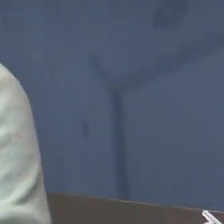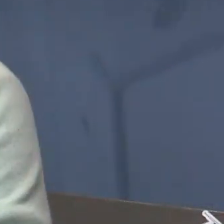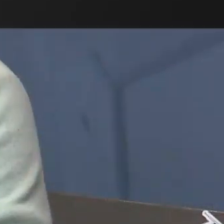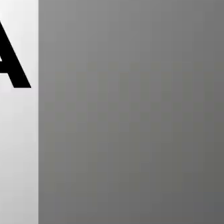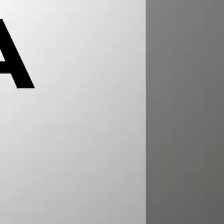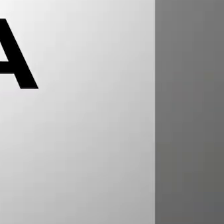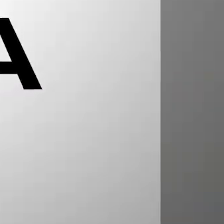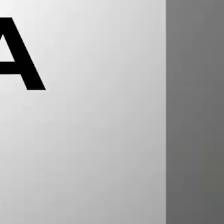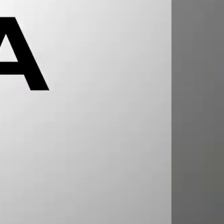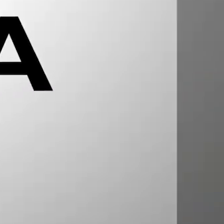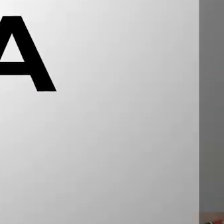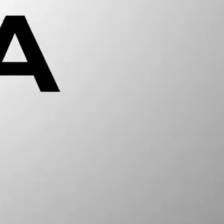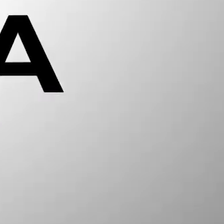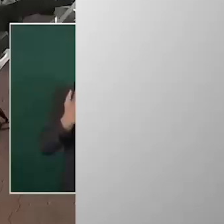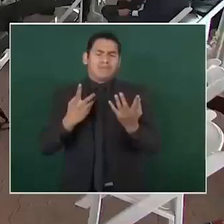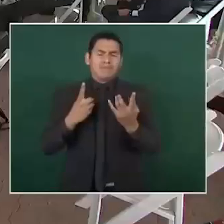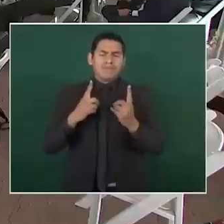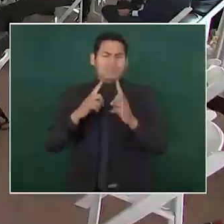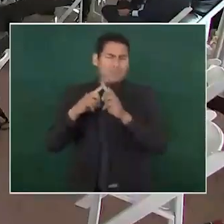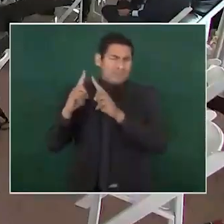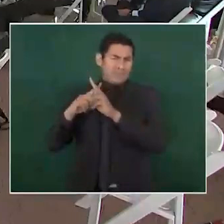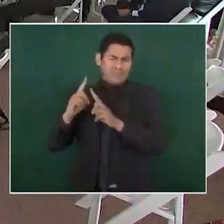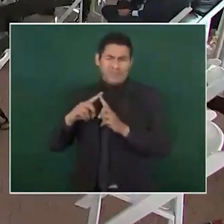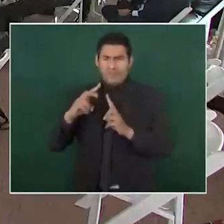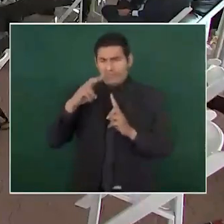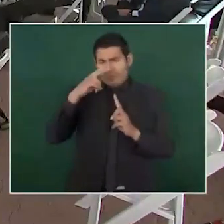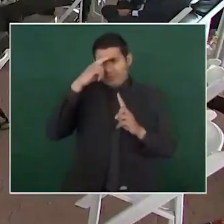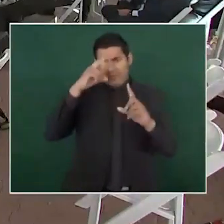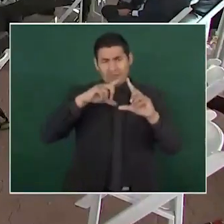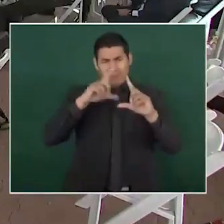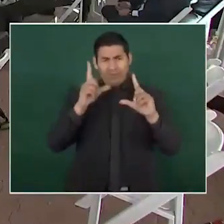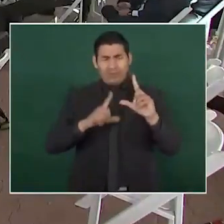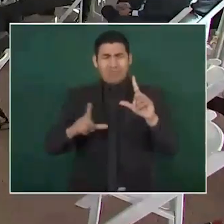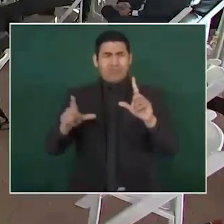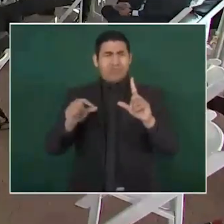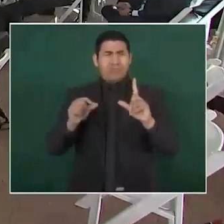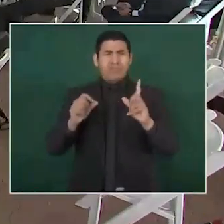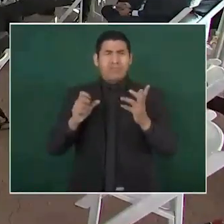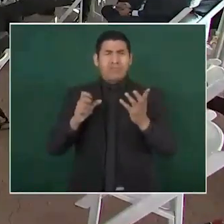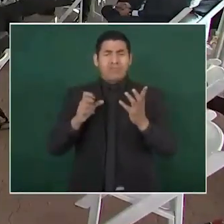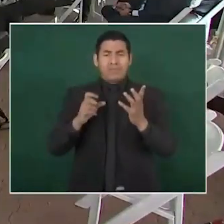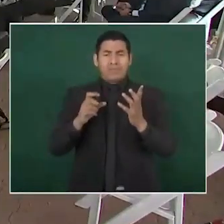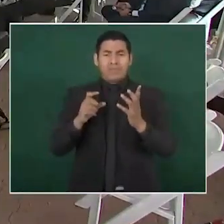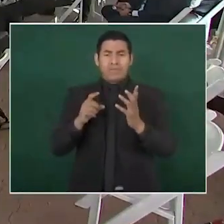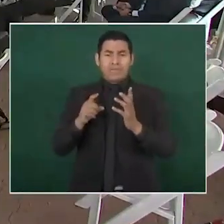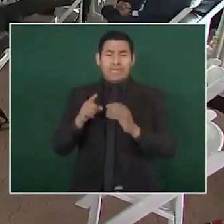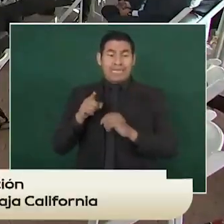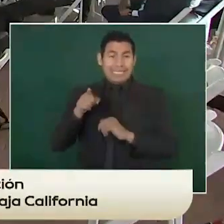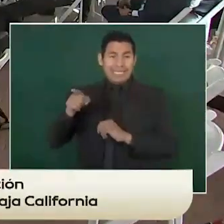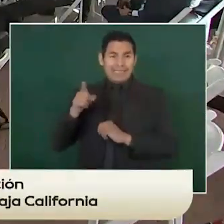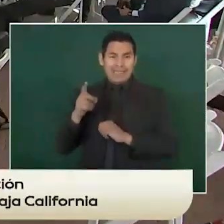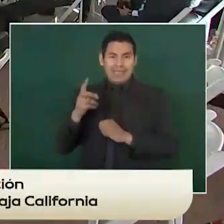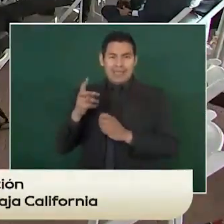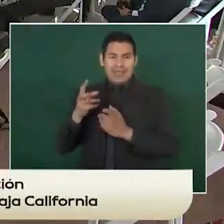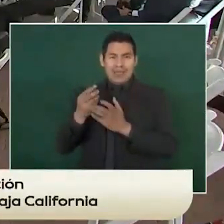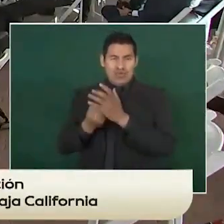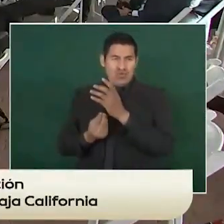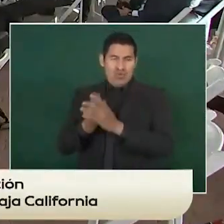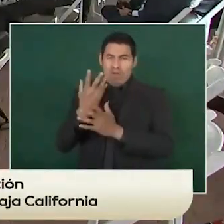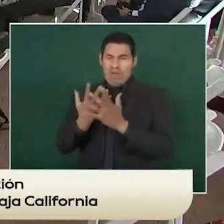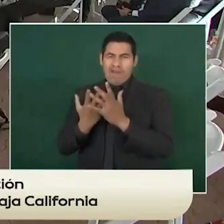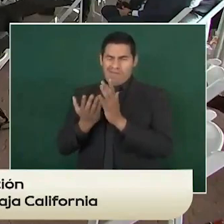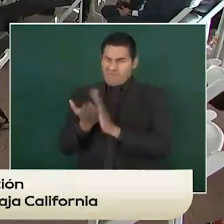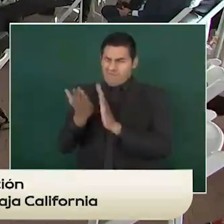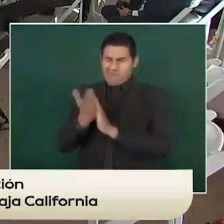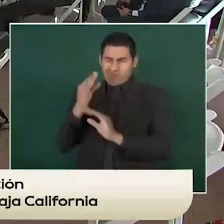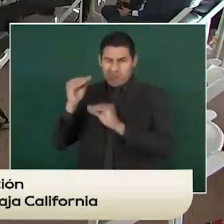nacional. Este paso, que es que la planta fotovoltaica, que es la más grande de América